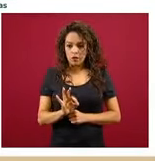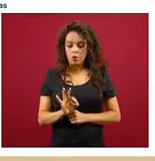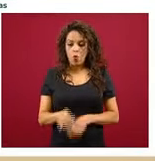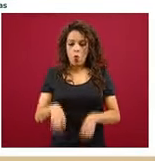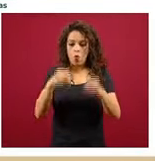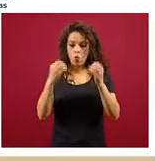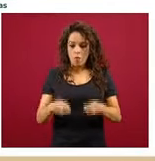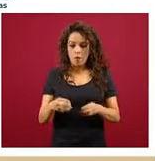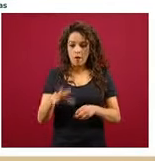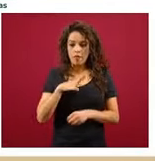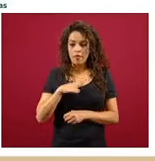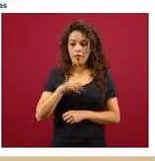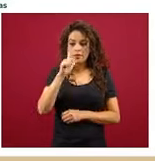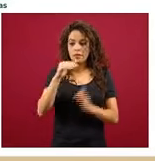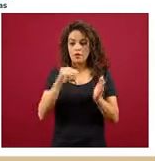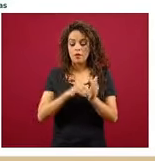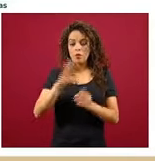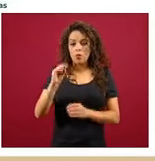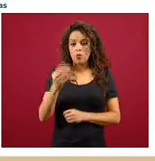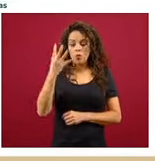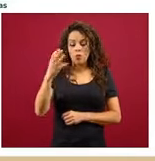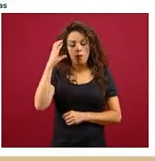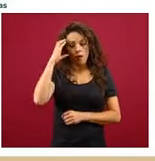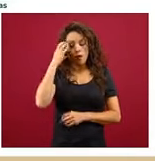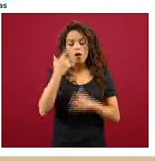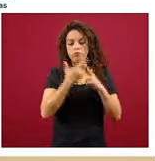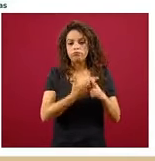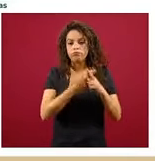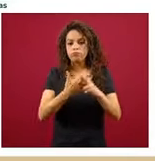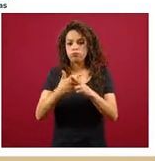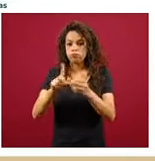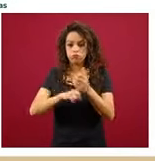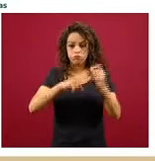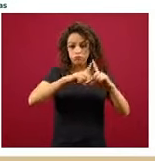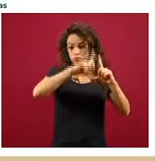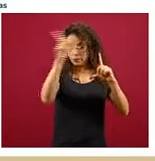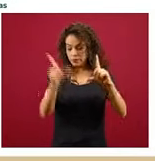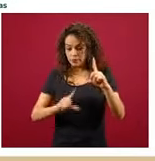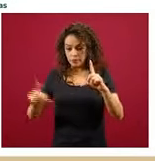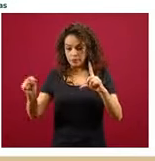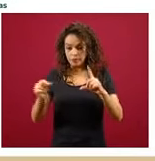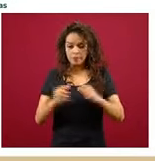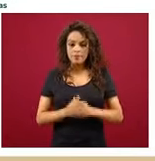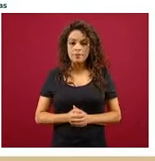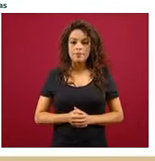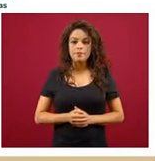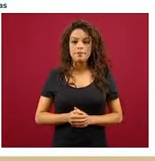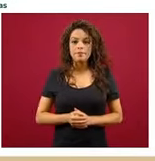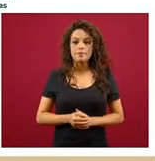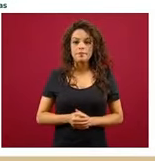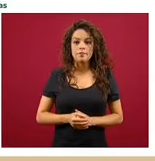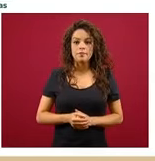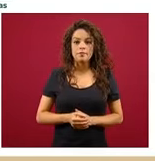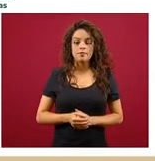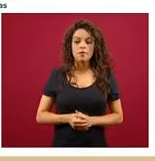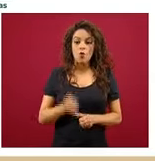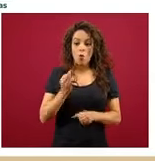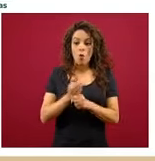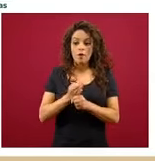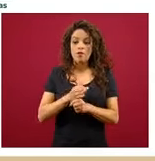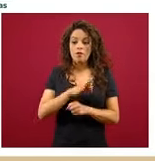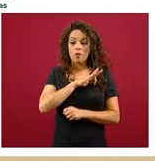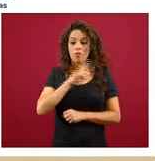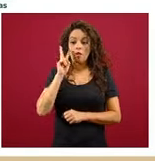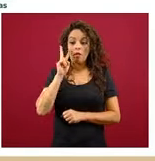7.094 camas con ventilador disponibles en todo el país, y en este caso inclusive la ocupación es menor. Prácticamente todas